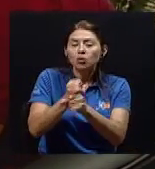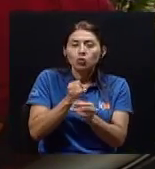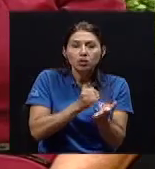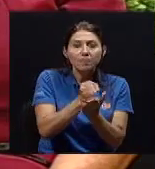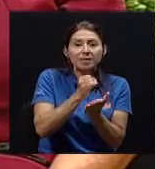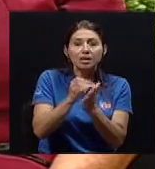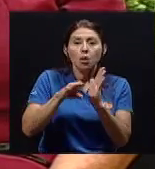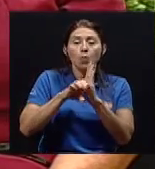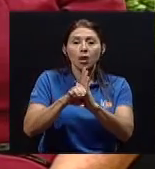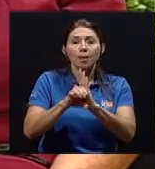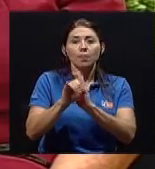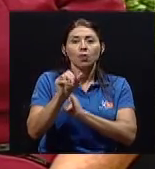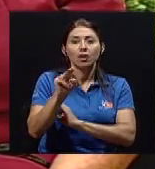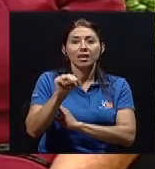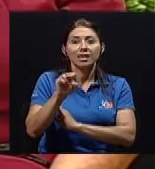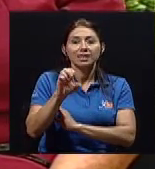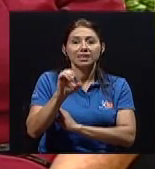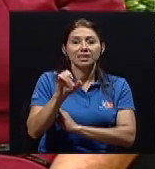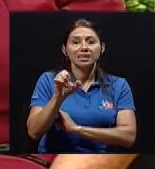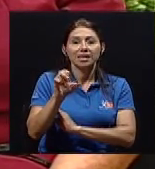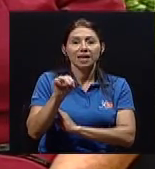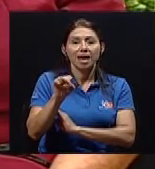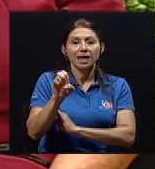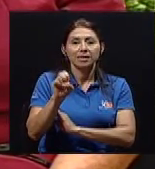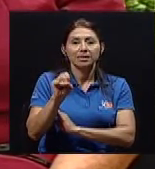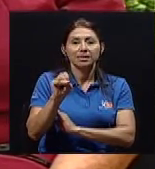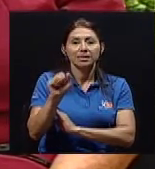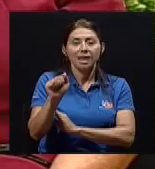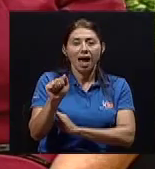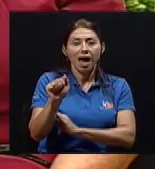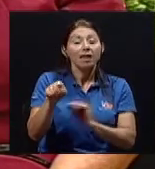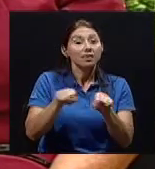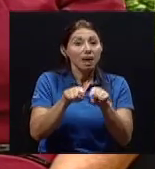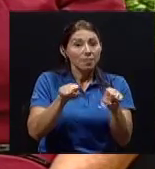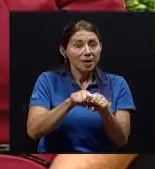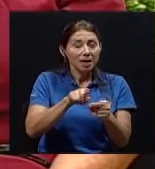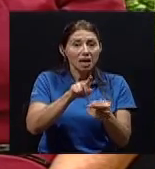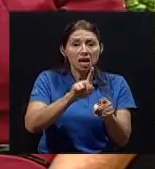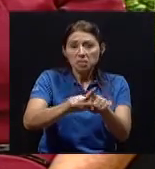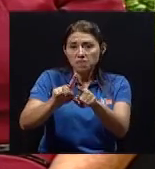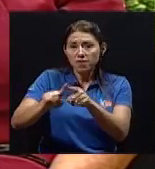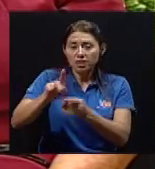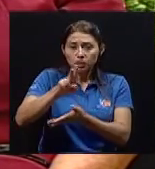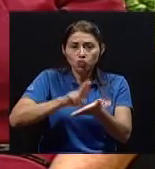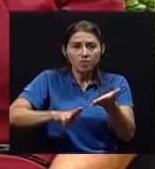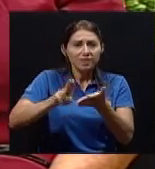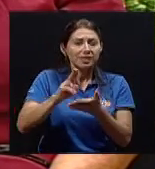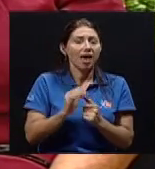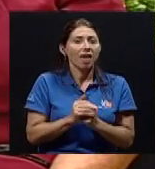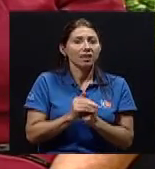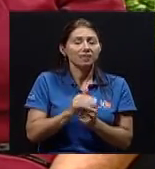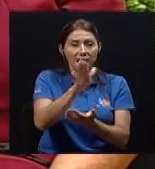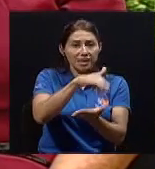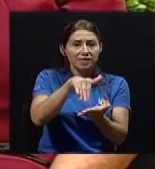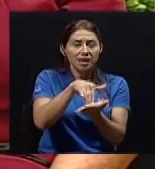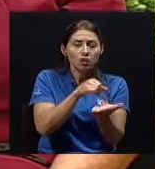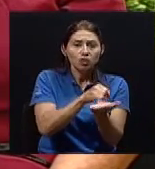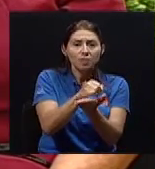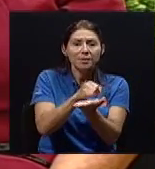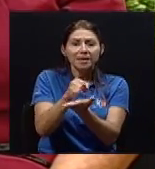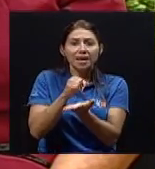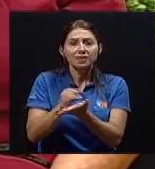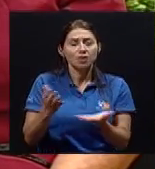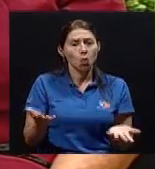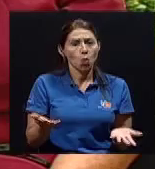INCIENSA, en las universidades, ¿verdad? Centros de investigación, institutos también.